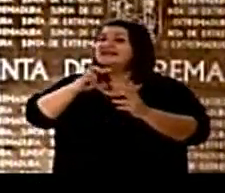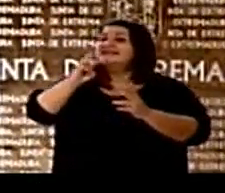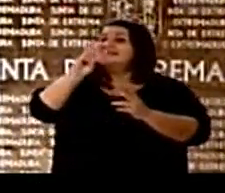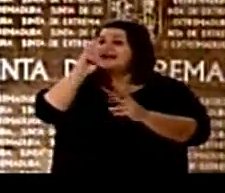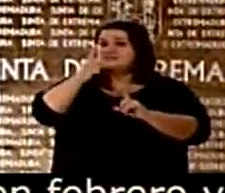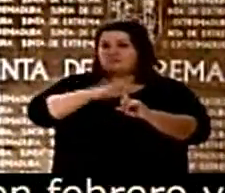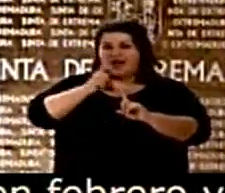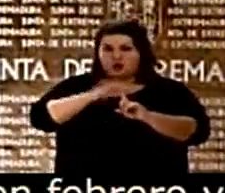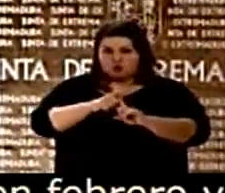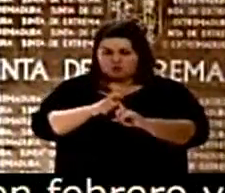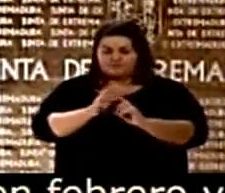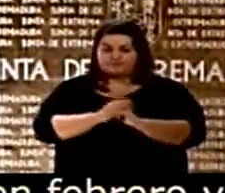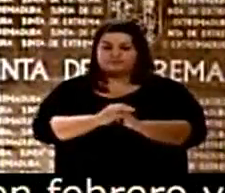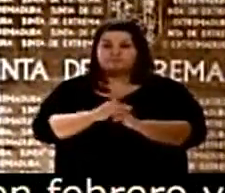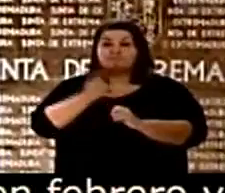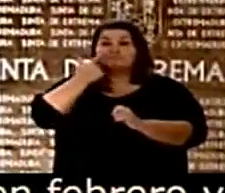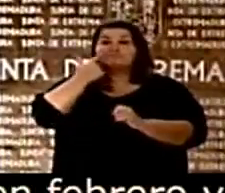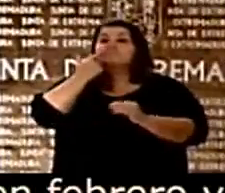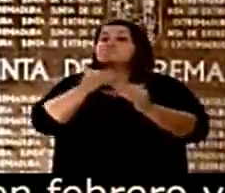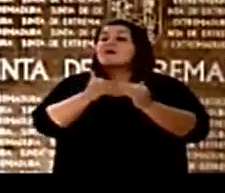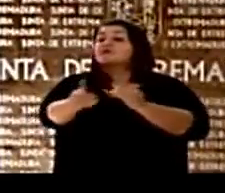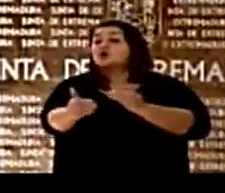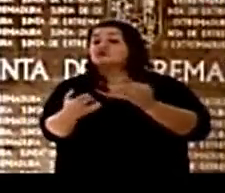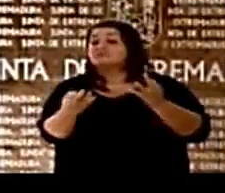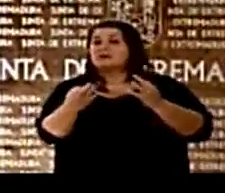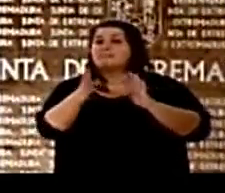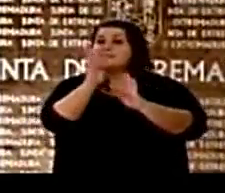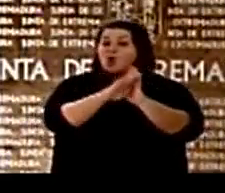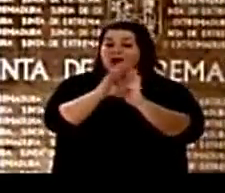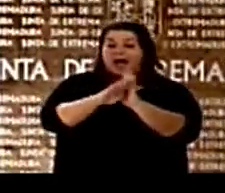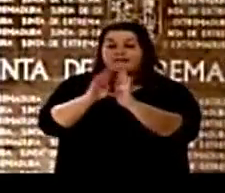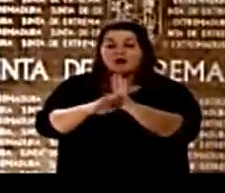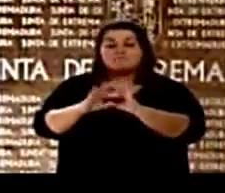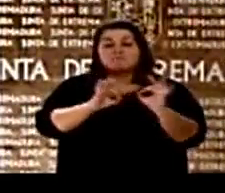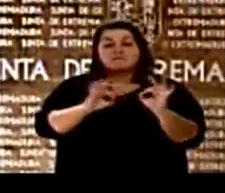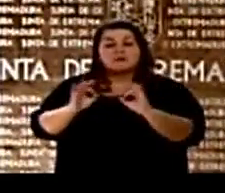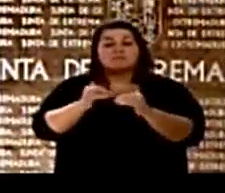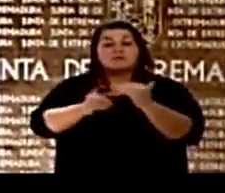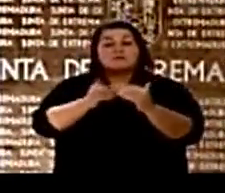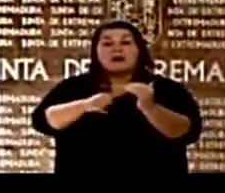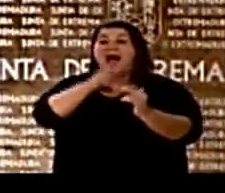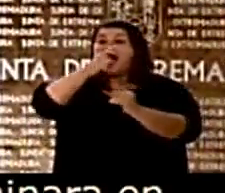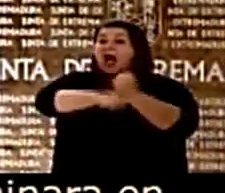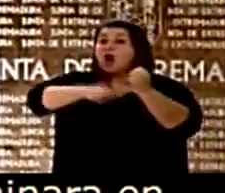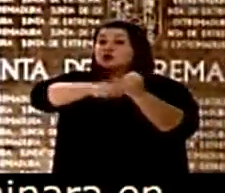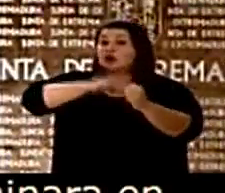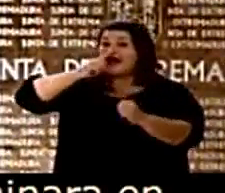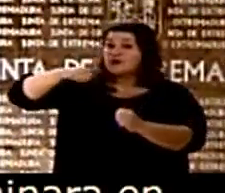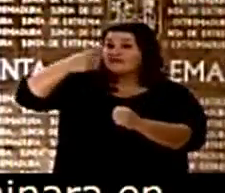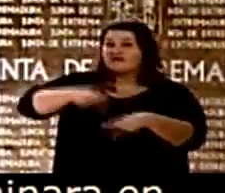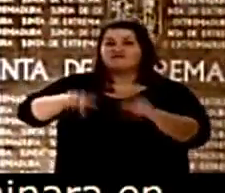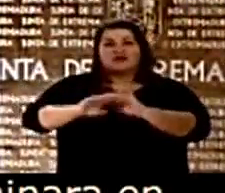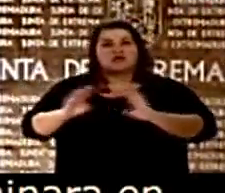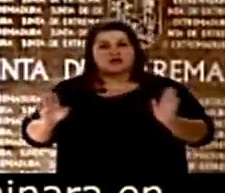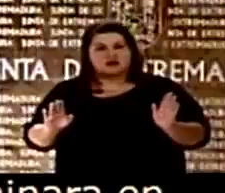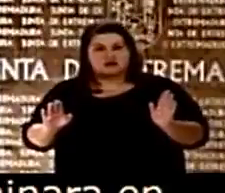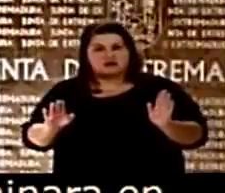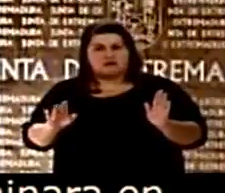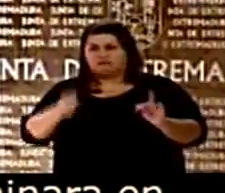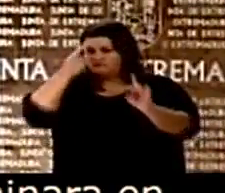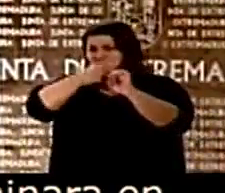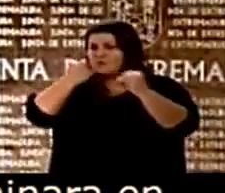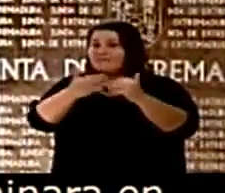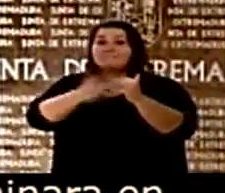mayo. La previsión es que toda esta programación culminará en agosto del próximo año. La previsión, pues, es adelantar todos